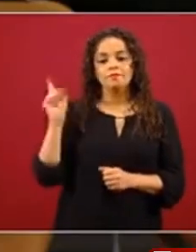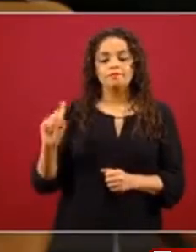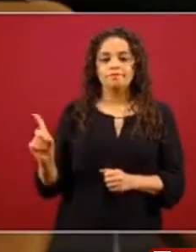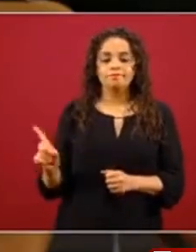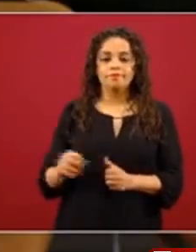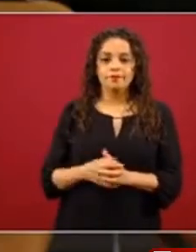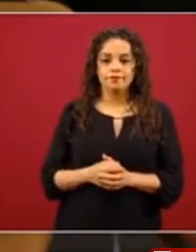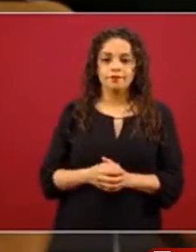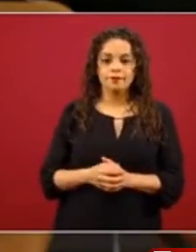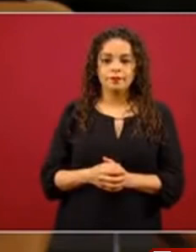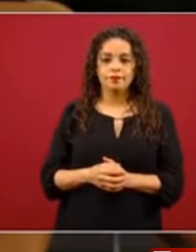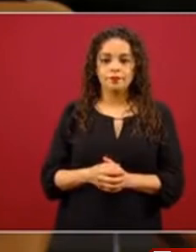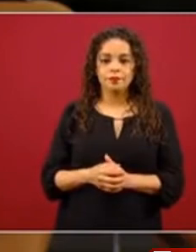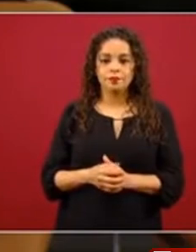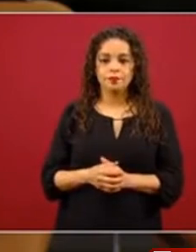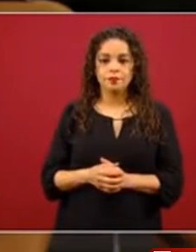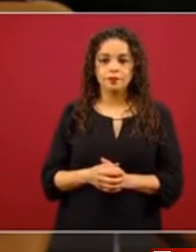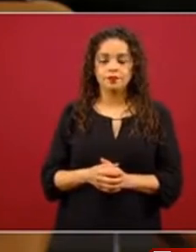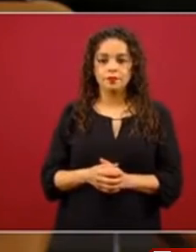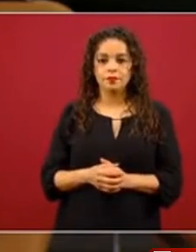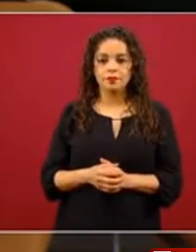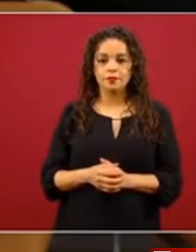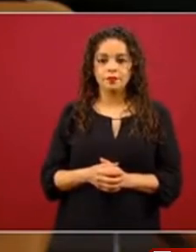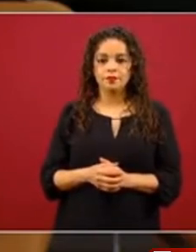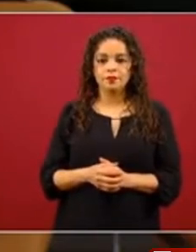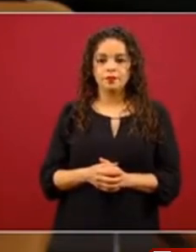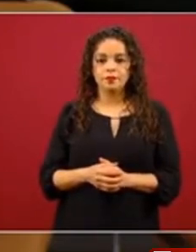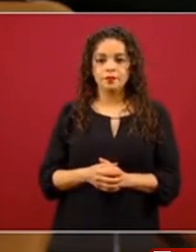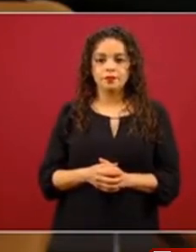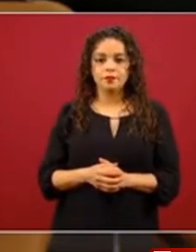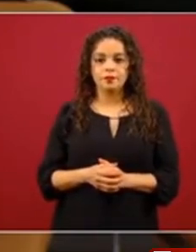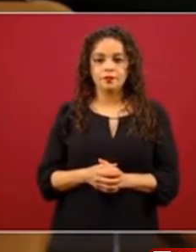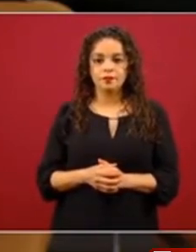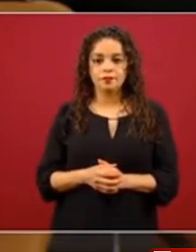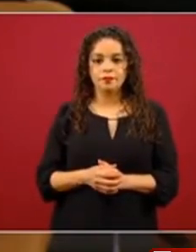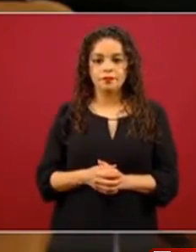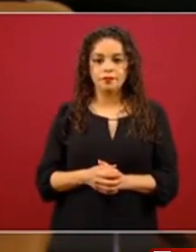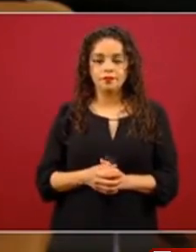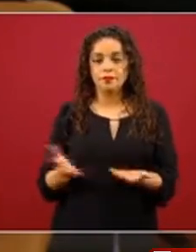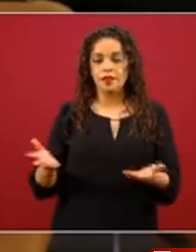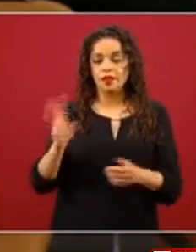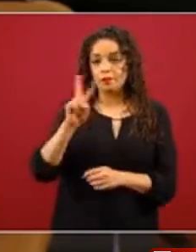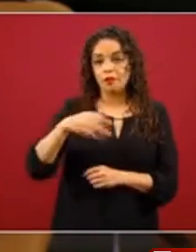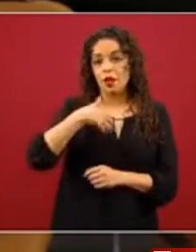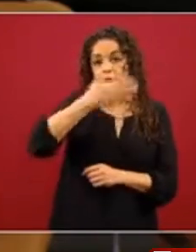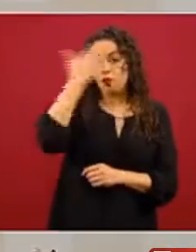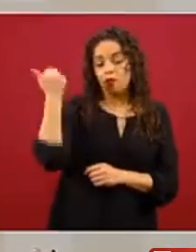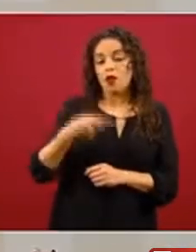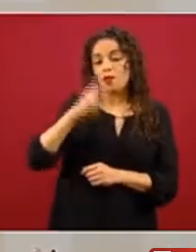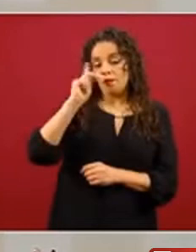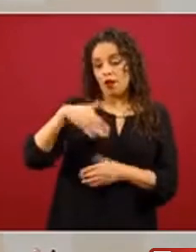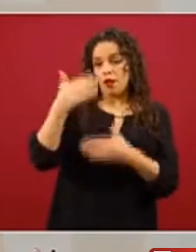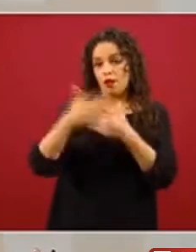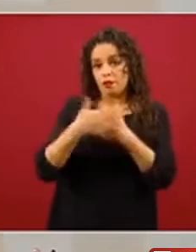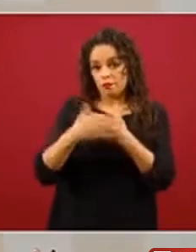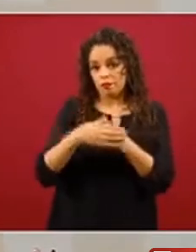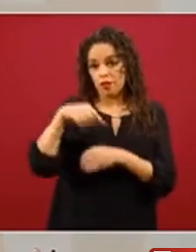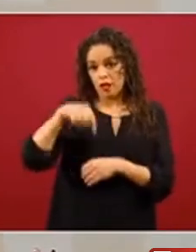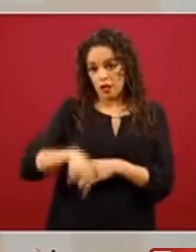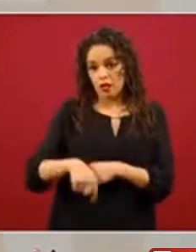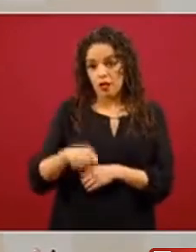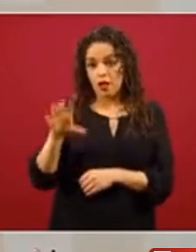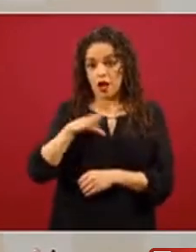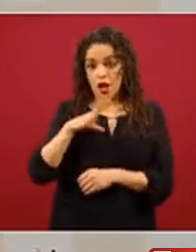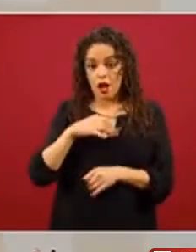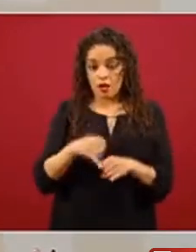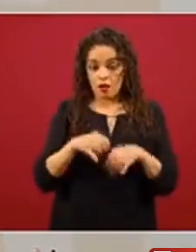tienen derecho a recibir este seguro? No lo sé, pero lo podemos presentar la próxima vez que tengamos el informe de